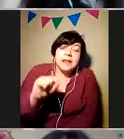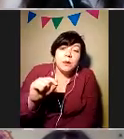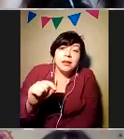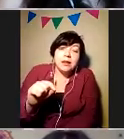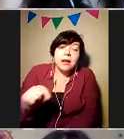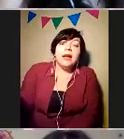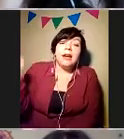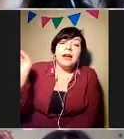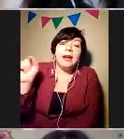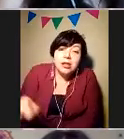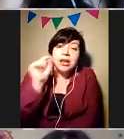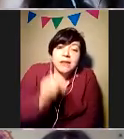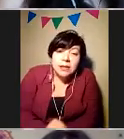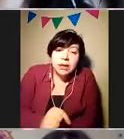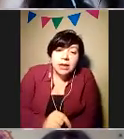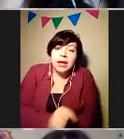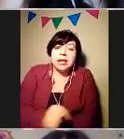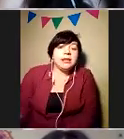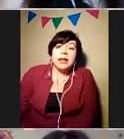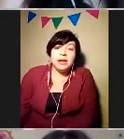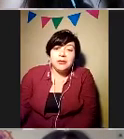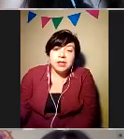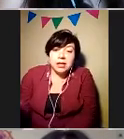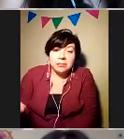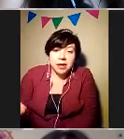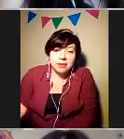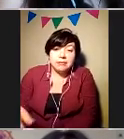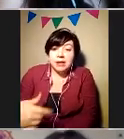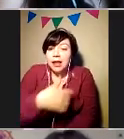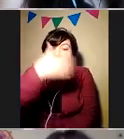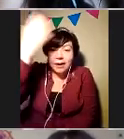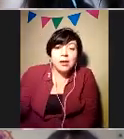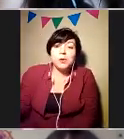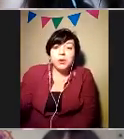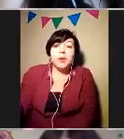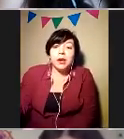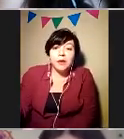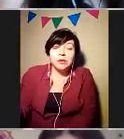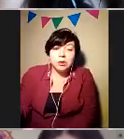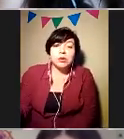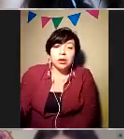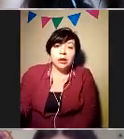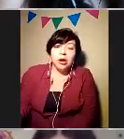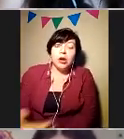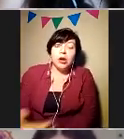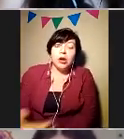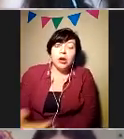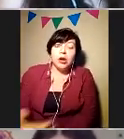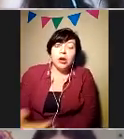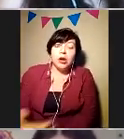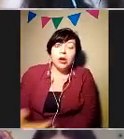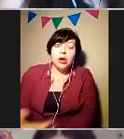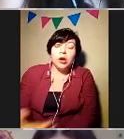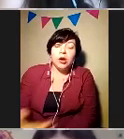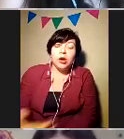de la idea de el derecho a la vestimenta en este nuevo Chile también, dada la discusión por la nueva constitución.